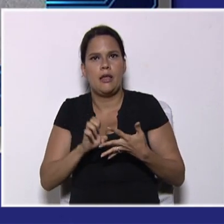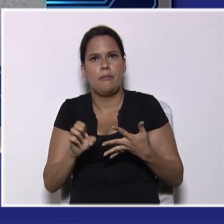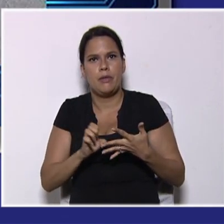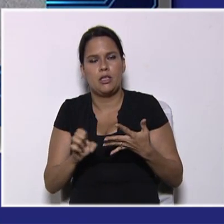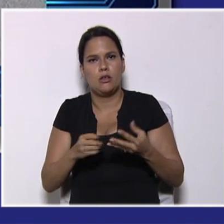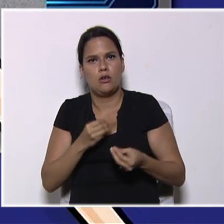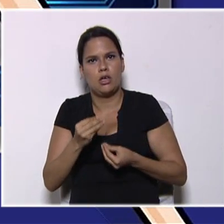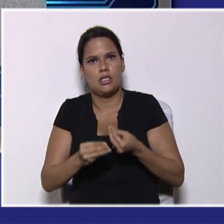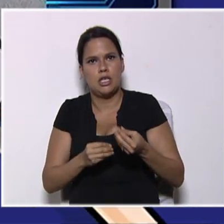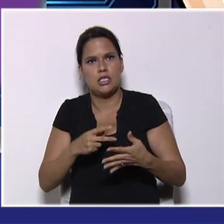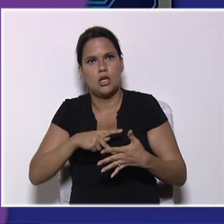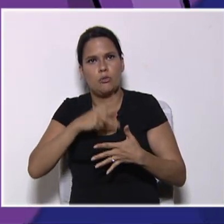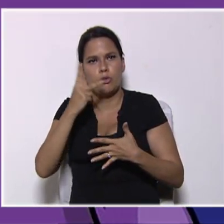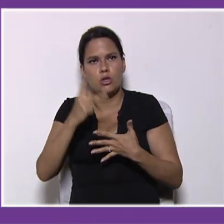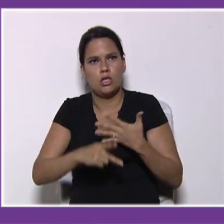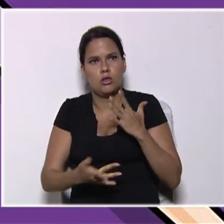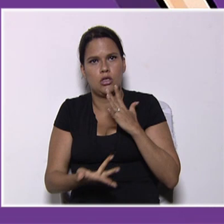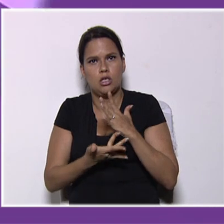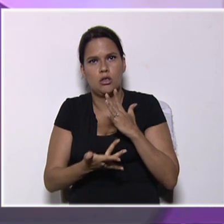proyectos basados en robots.